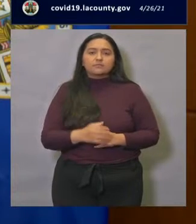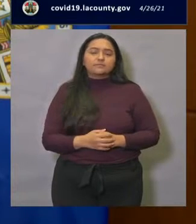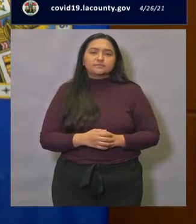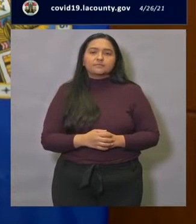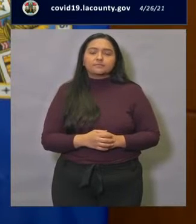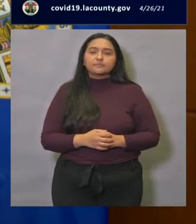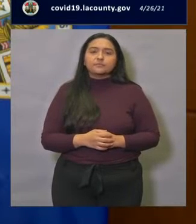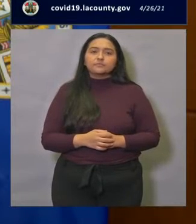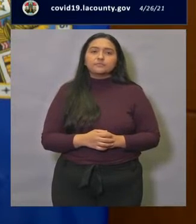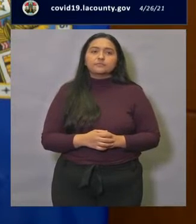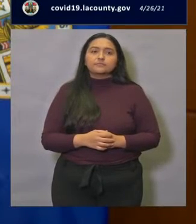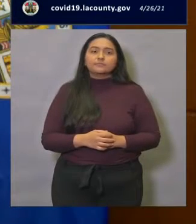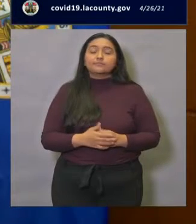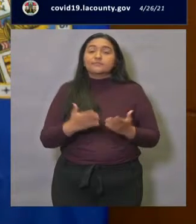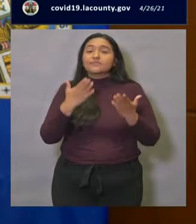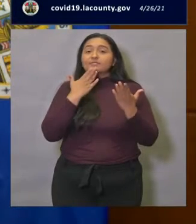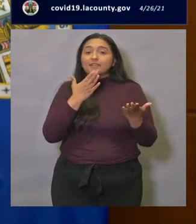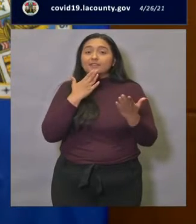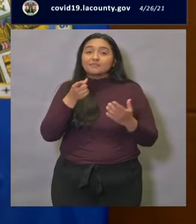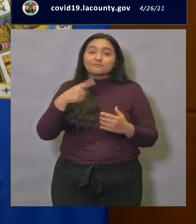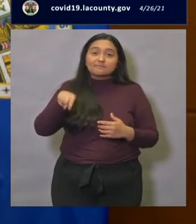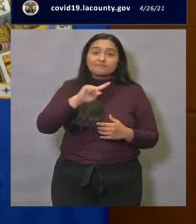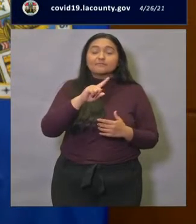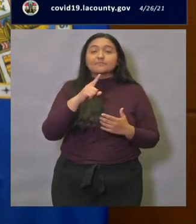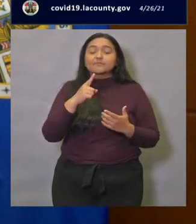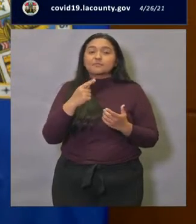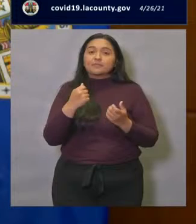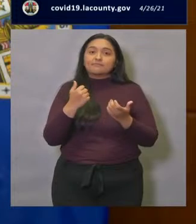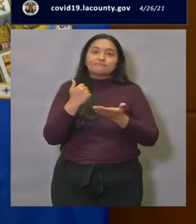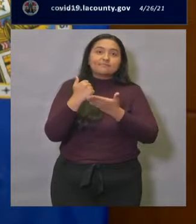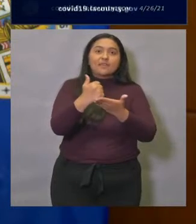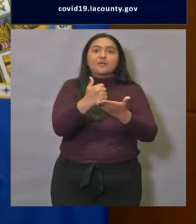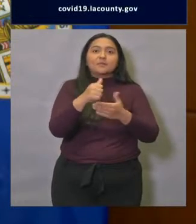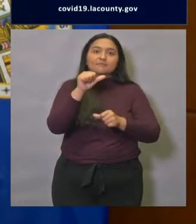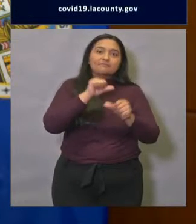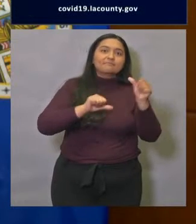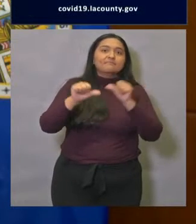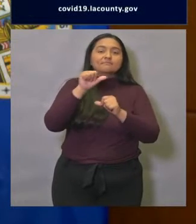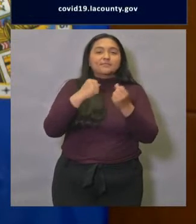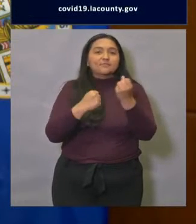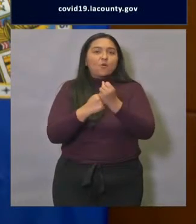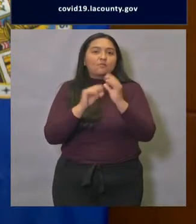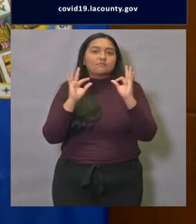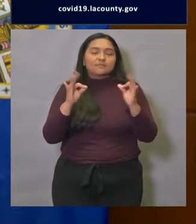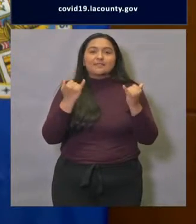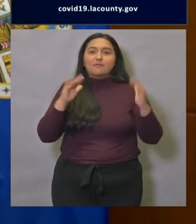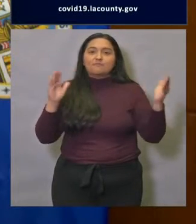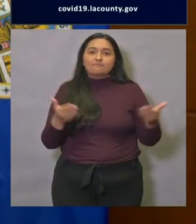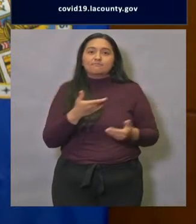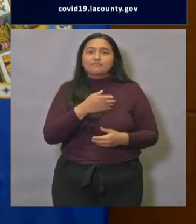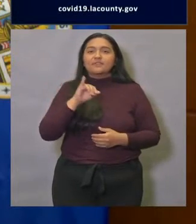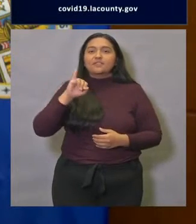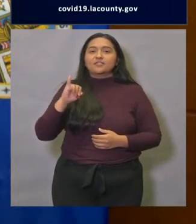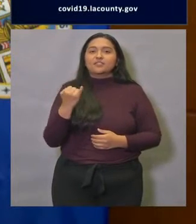833-238-4450. Gracias a todos por sus esfuerzos. Y ahora me da gusto introducir a Jacqueline Valenzuela con el